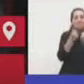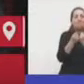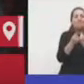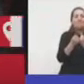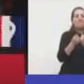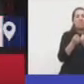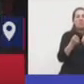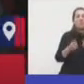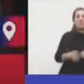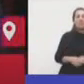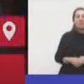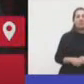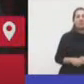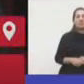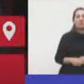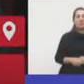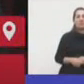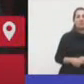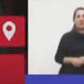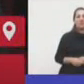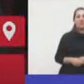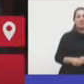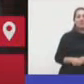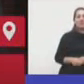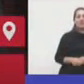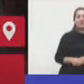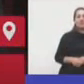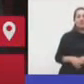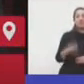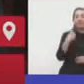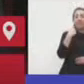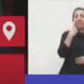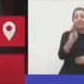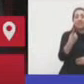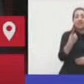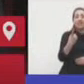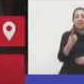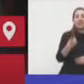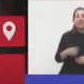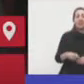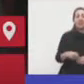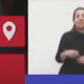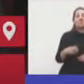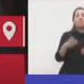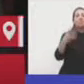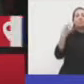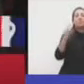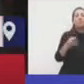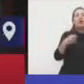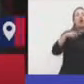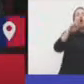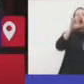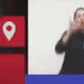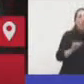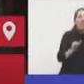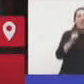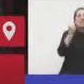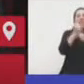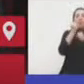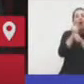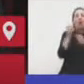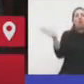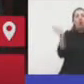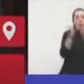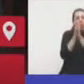su caos ni en su violencia. Pues nosotros, como dice Lilita, nosotros vamos por la paz. Nosotros queremos paz social, nosotros no somos violentos,